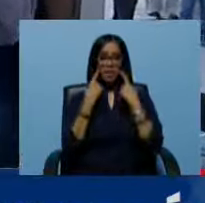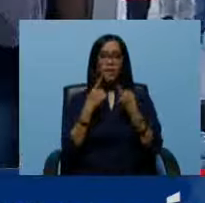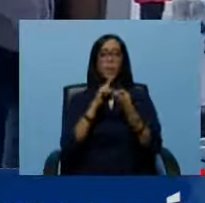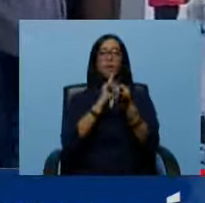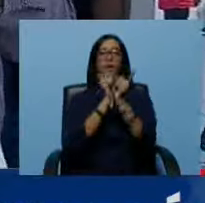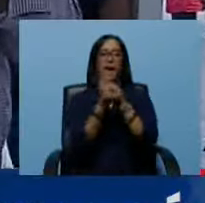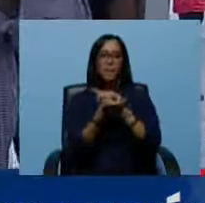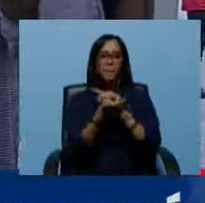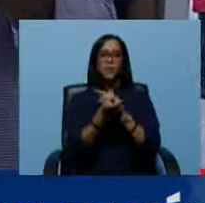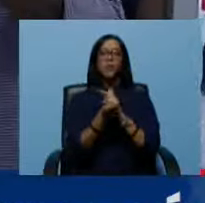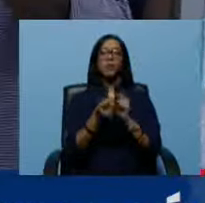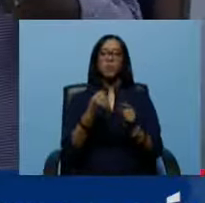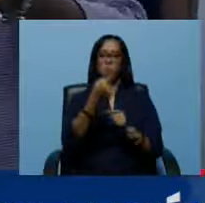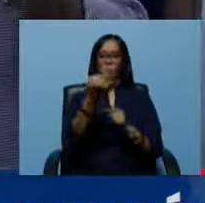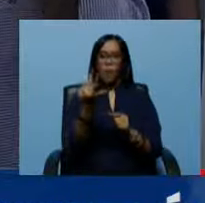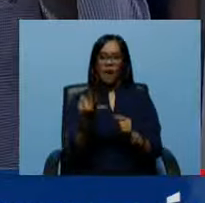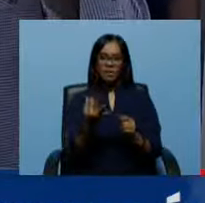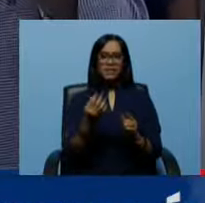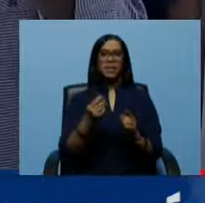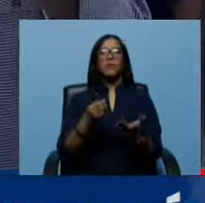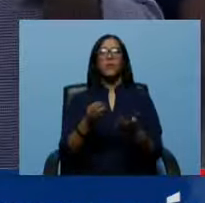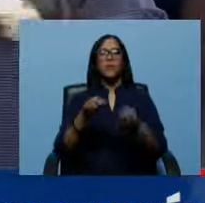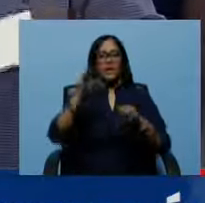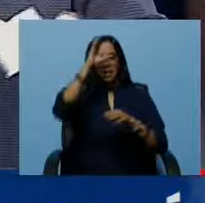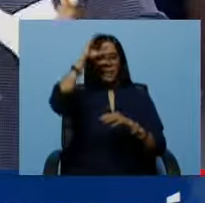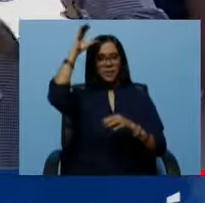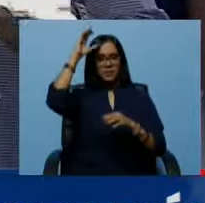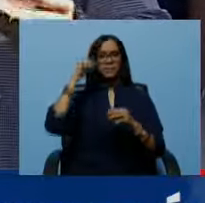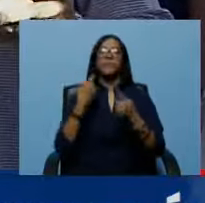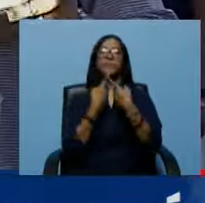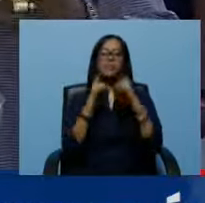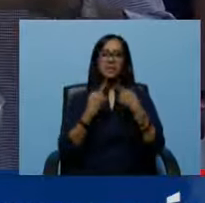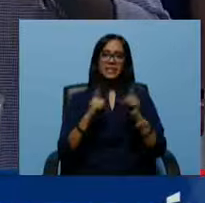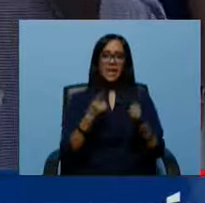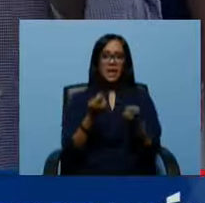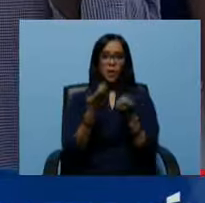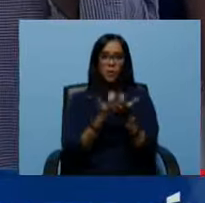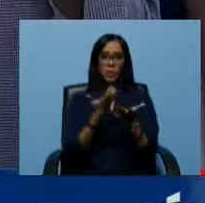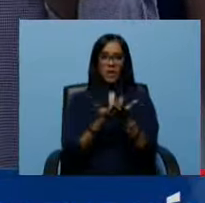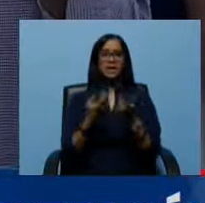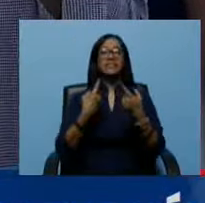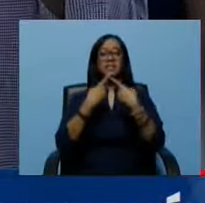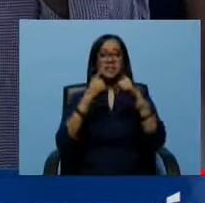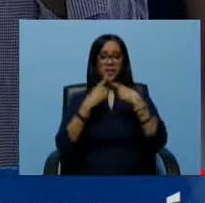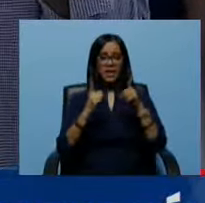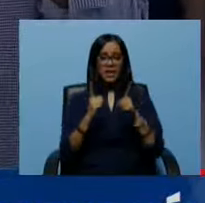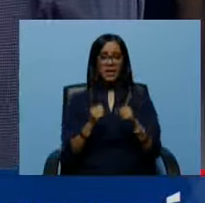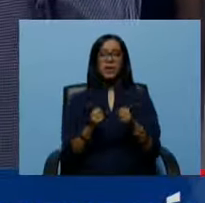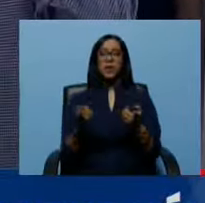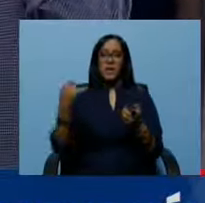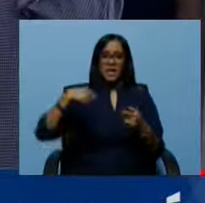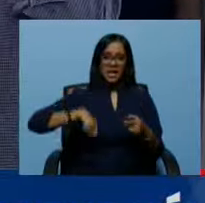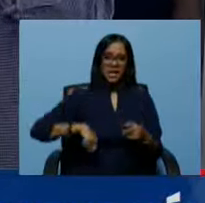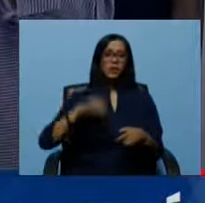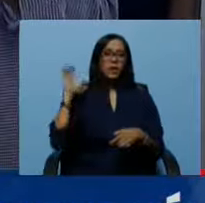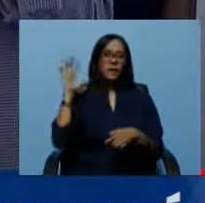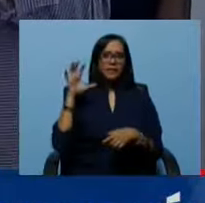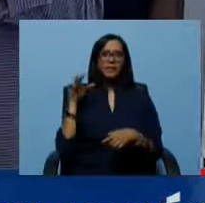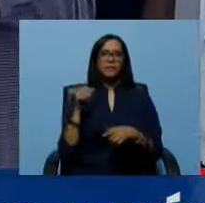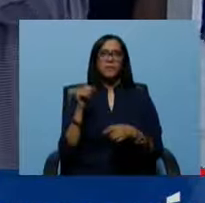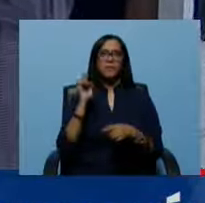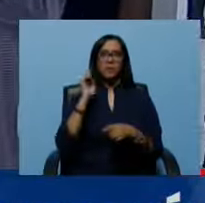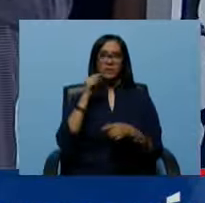cualitativo. Diversificar la economía, diversificar los ingresos del país y lo que usted está viendo, bueno, esta muestra